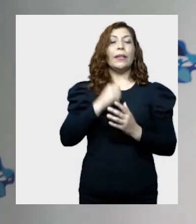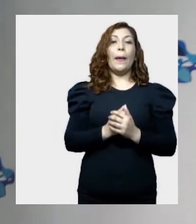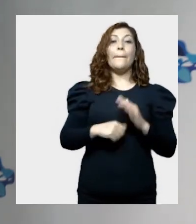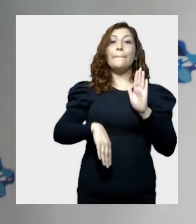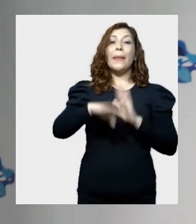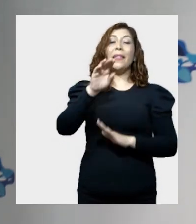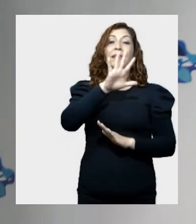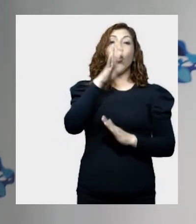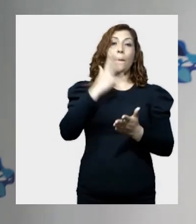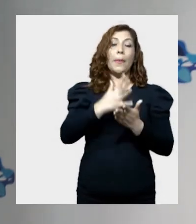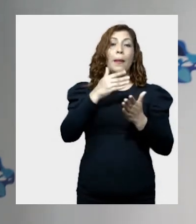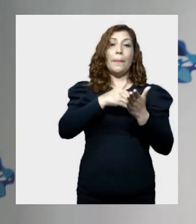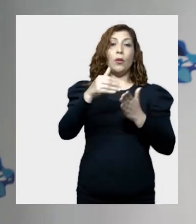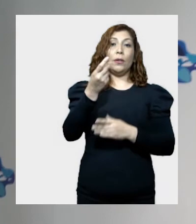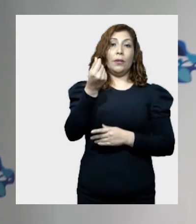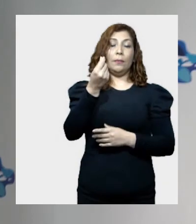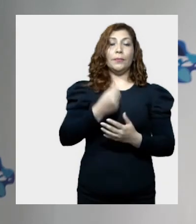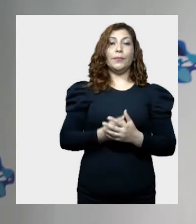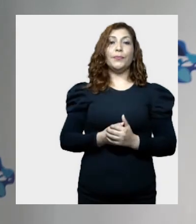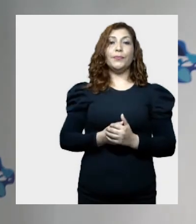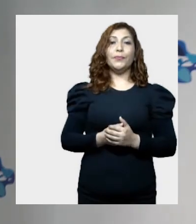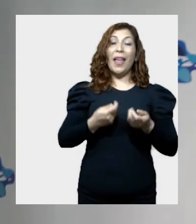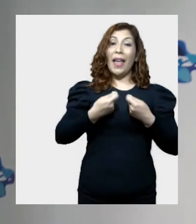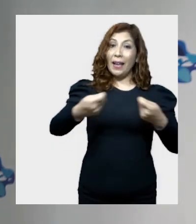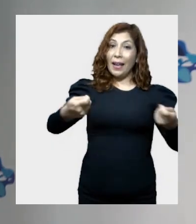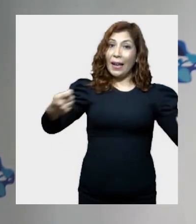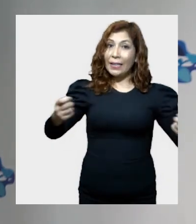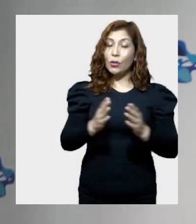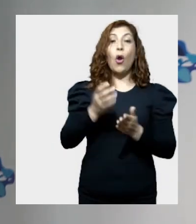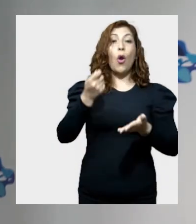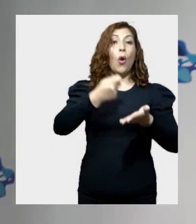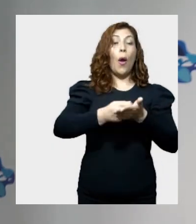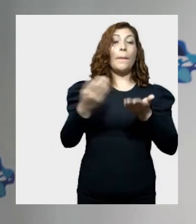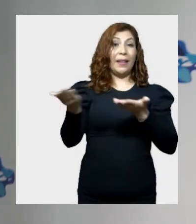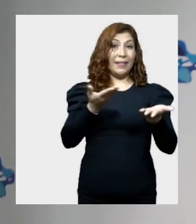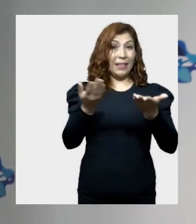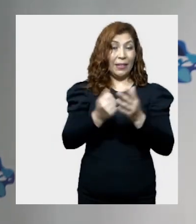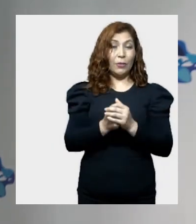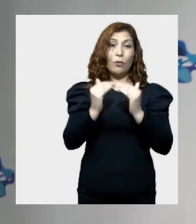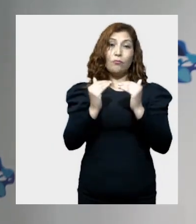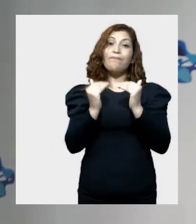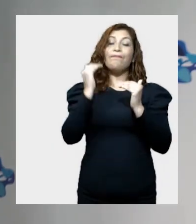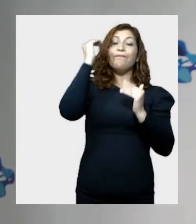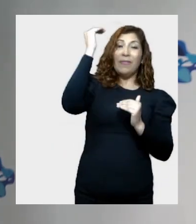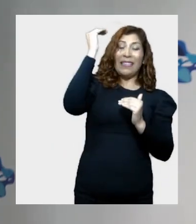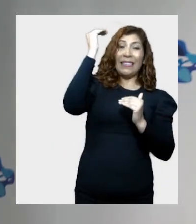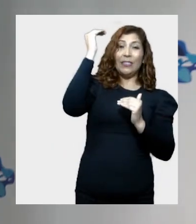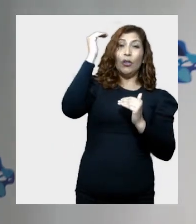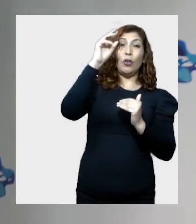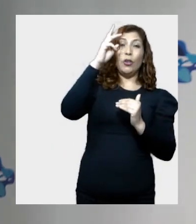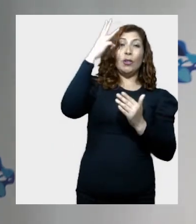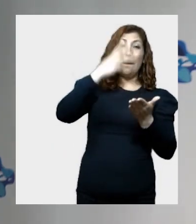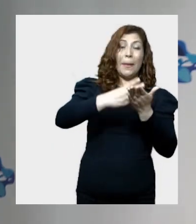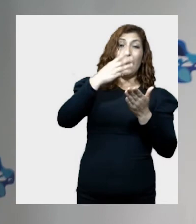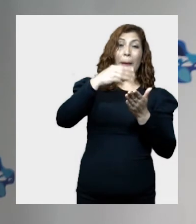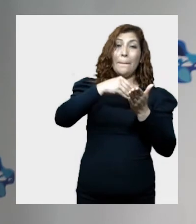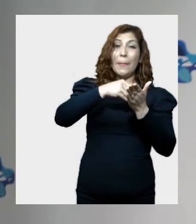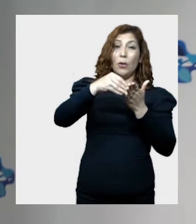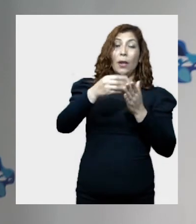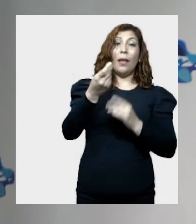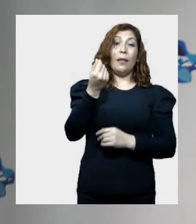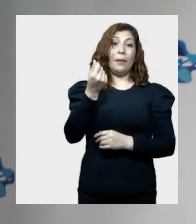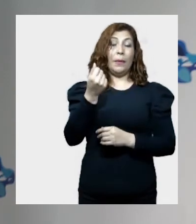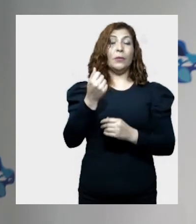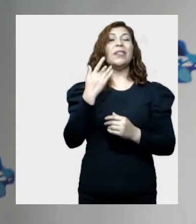más de 5.000 millones de pesos. En gastos en compra de servicios, el crecimiento superó los 3.000 millones de